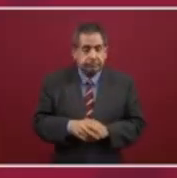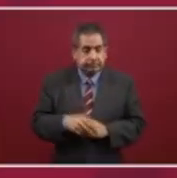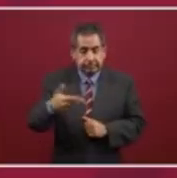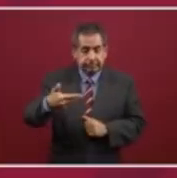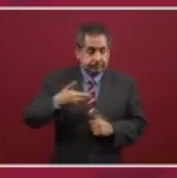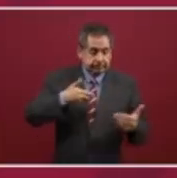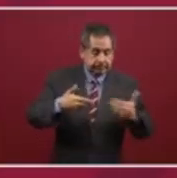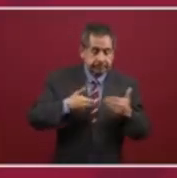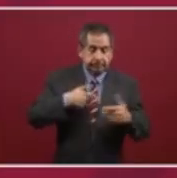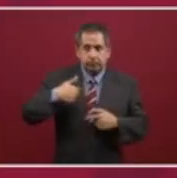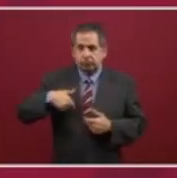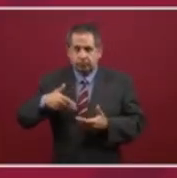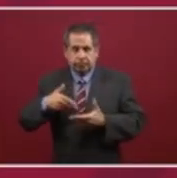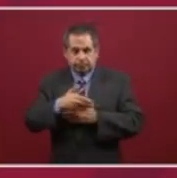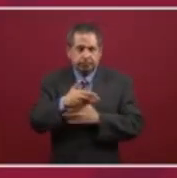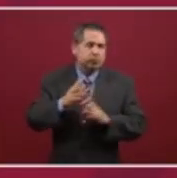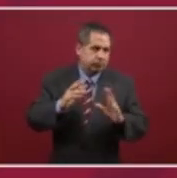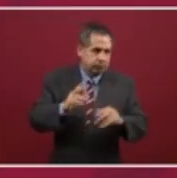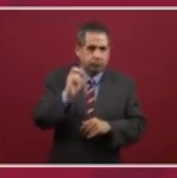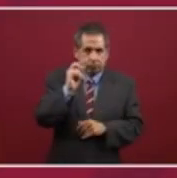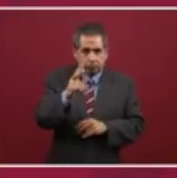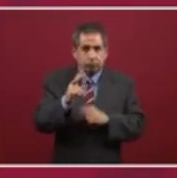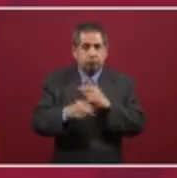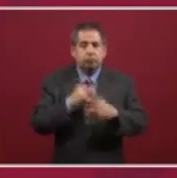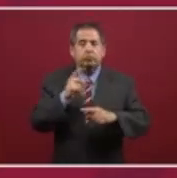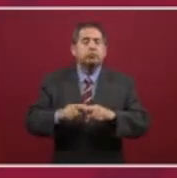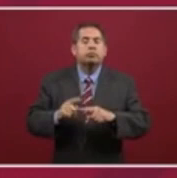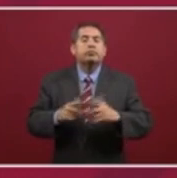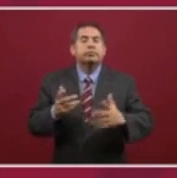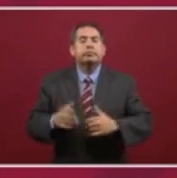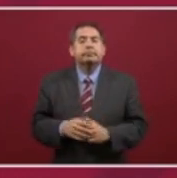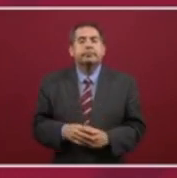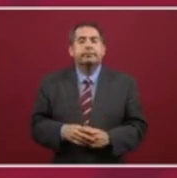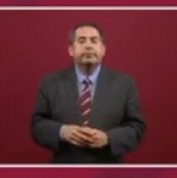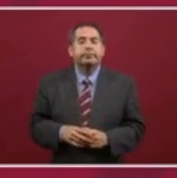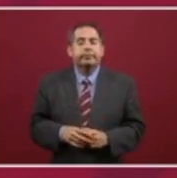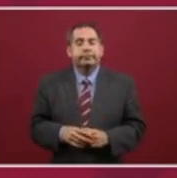solicitando intervención, vamos a